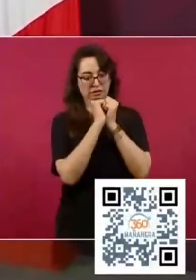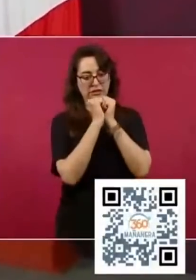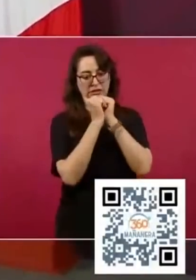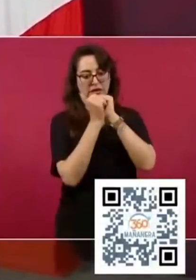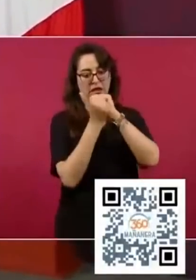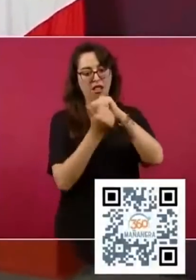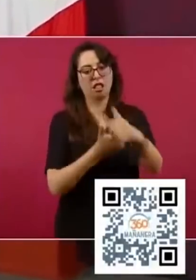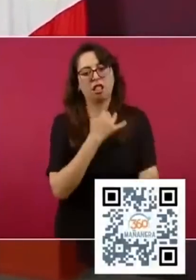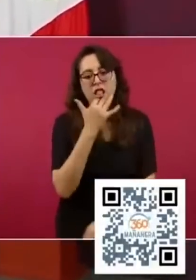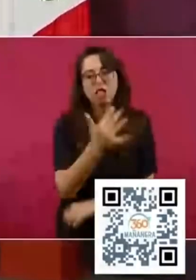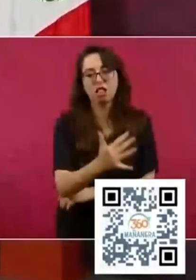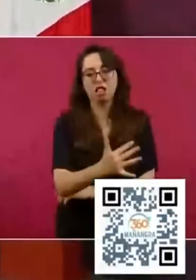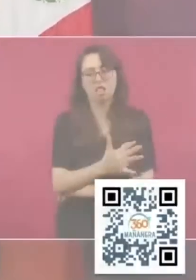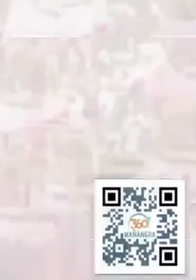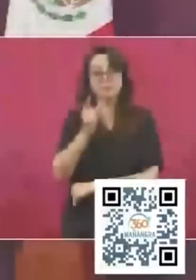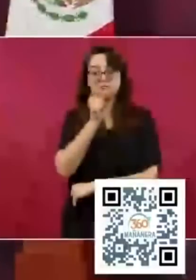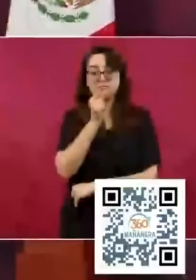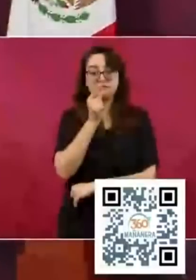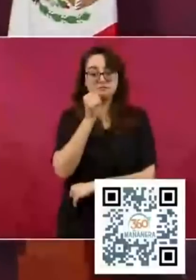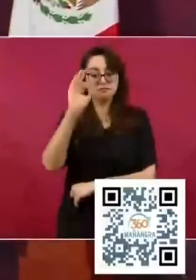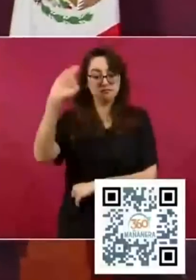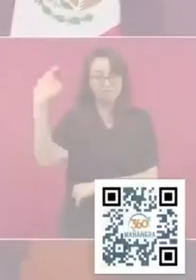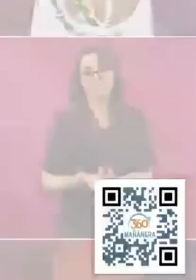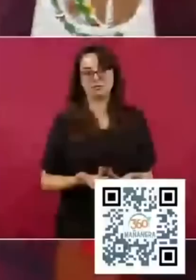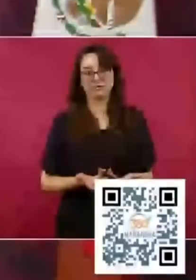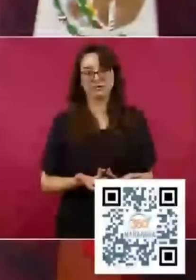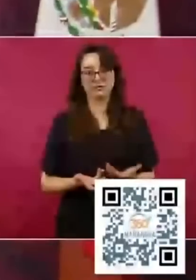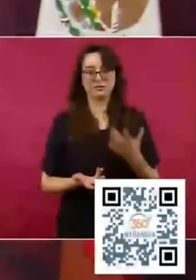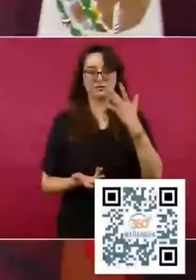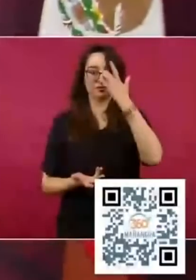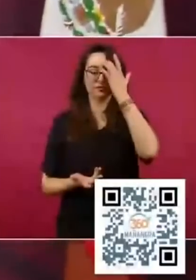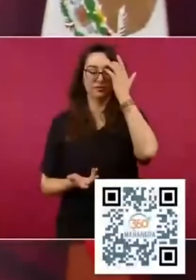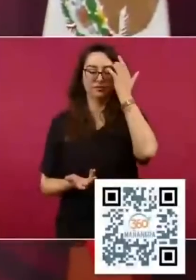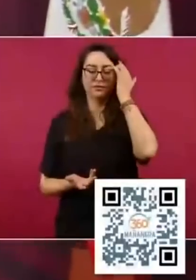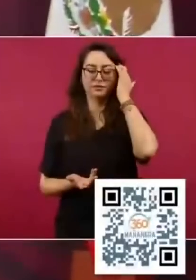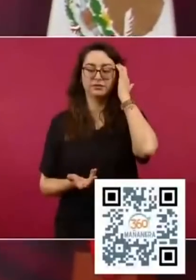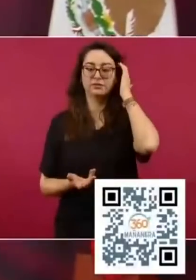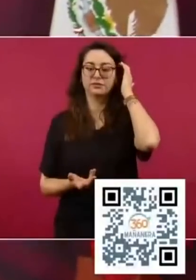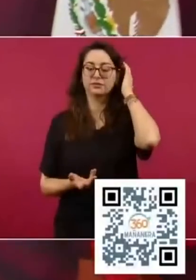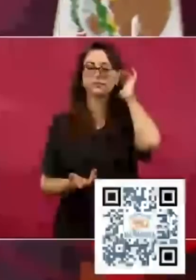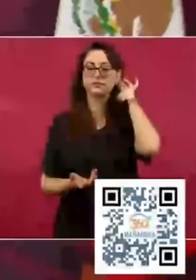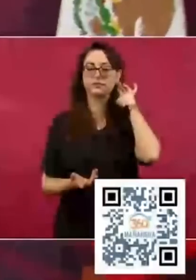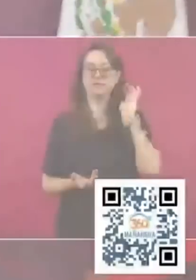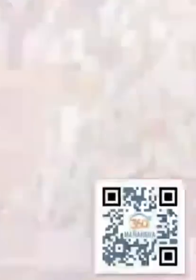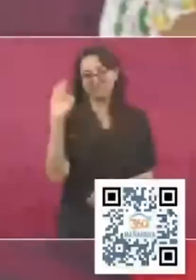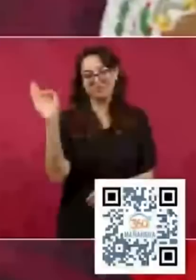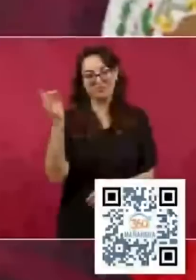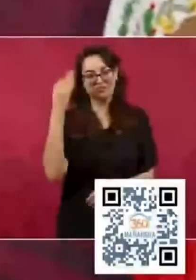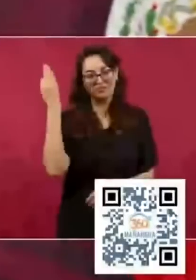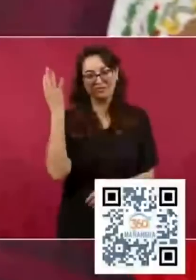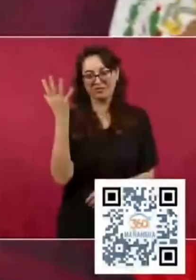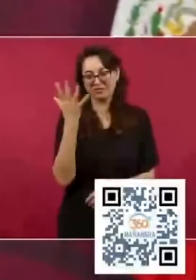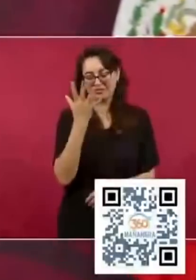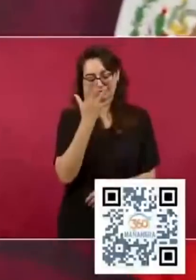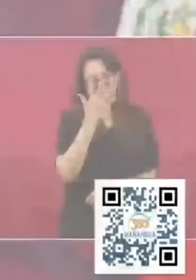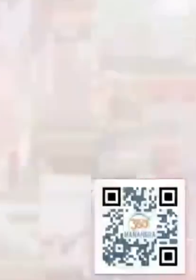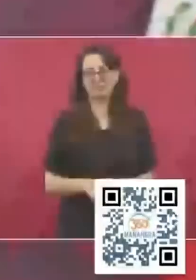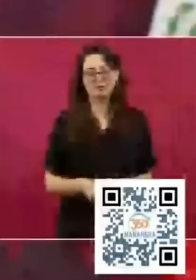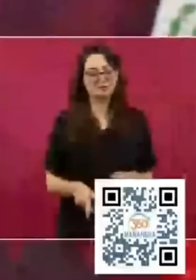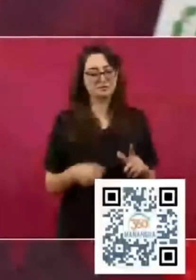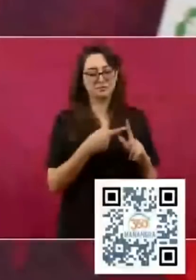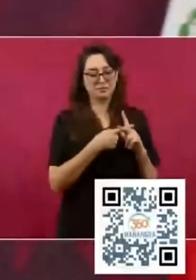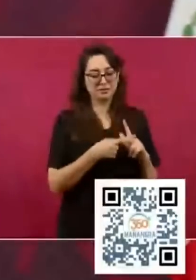con la policía federal yo que pasó de manera vergonzosa desde Fox